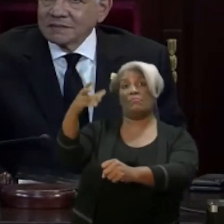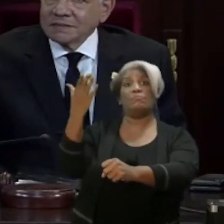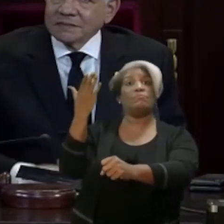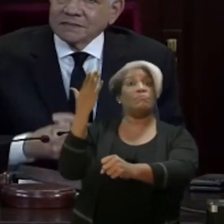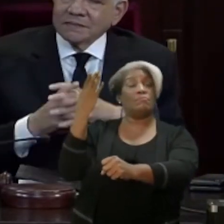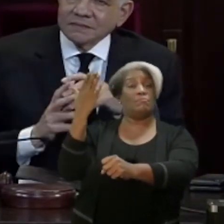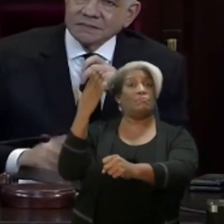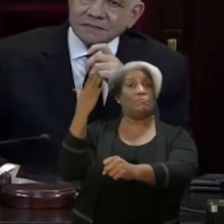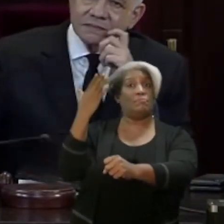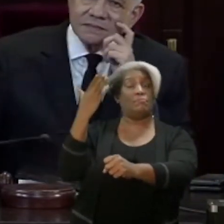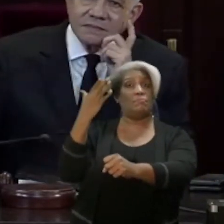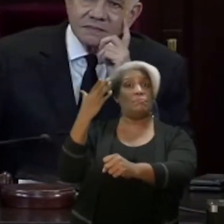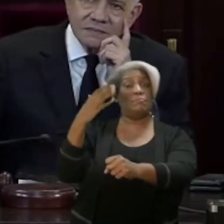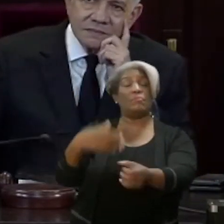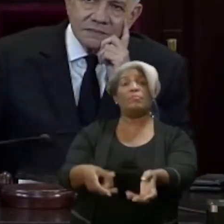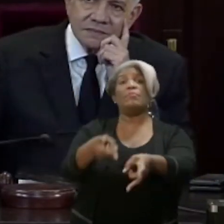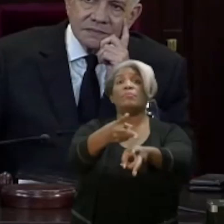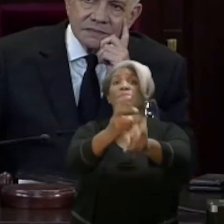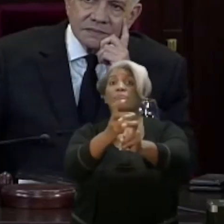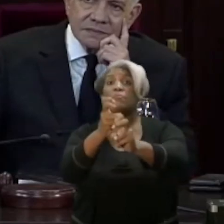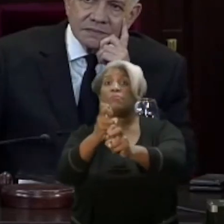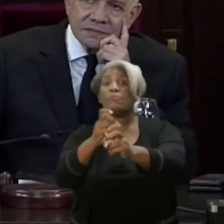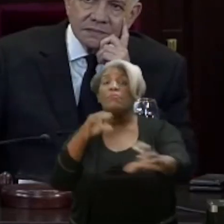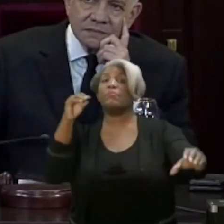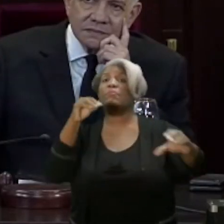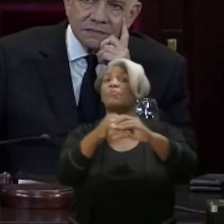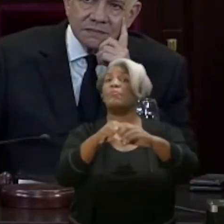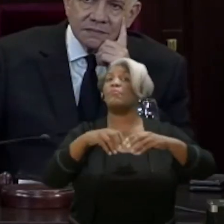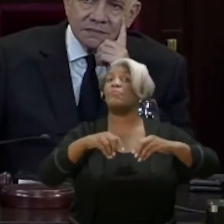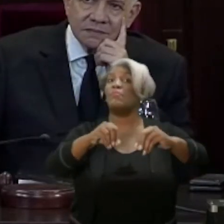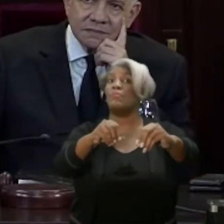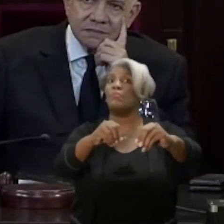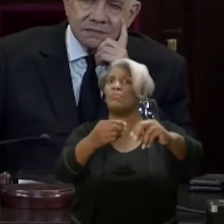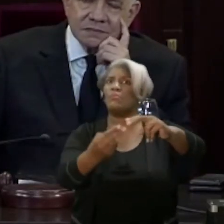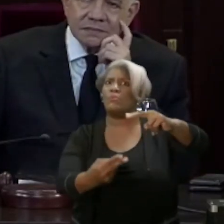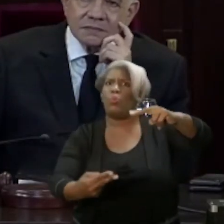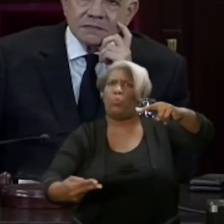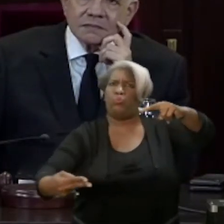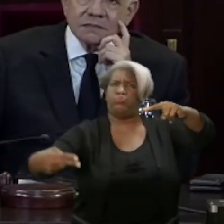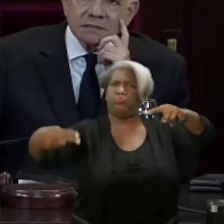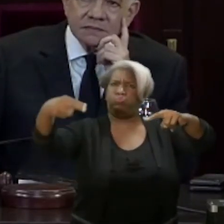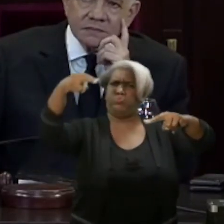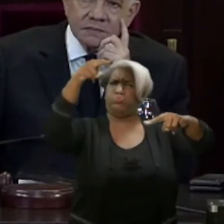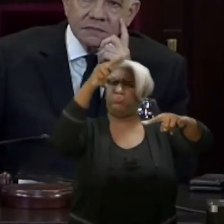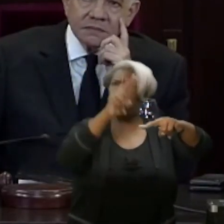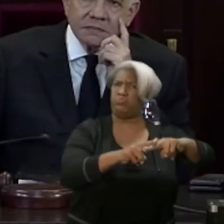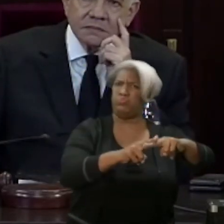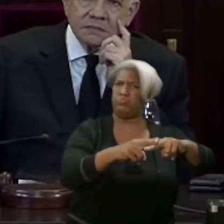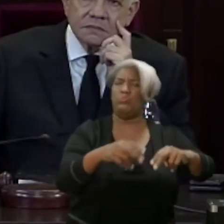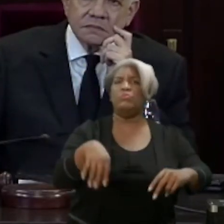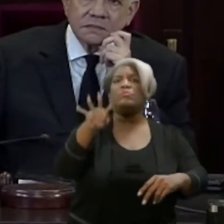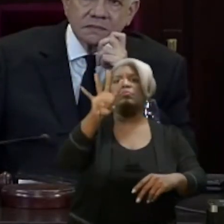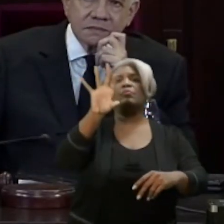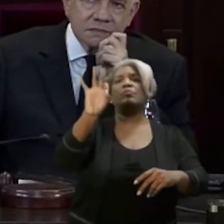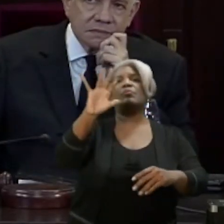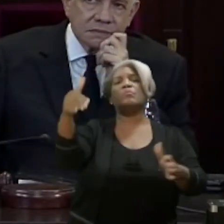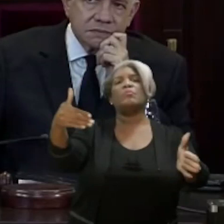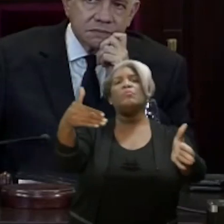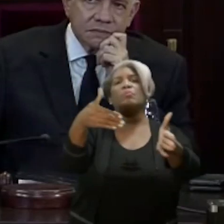Durante el pasado año, la cartera de préstamos del Banco Agrícola alcanzó niveles sin precedentes, ascendentes a